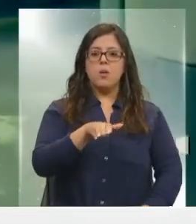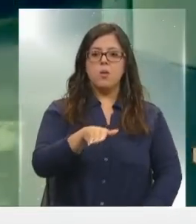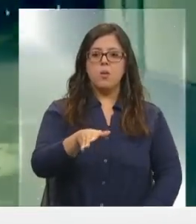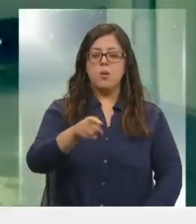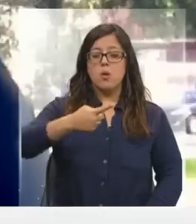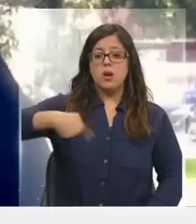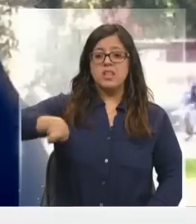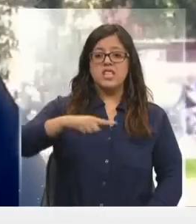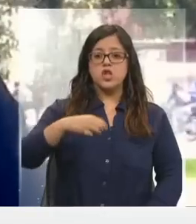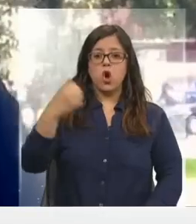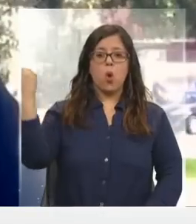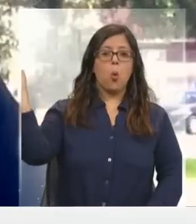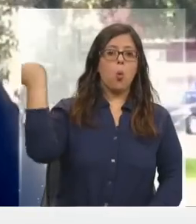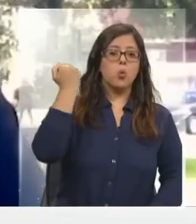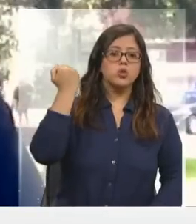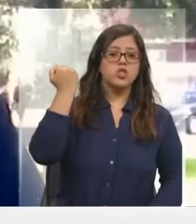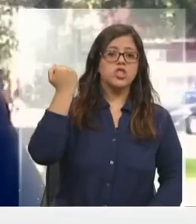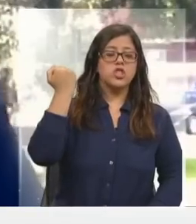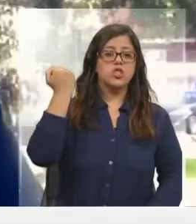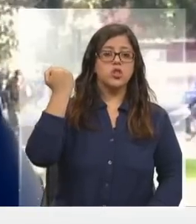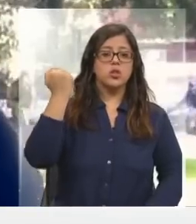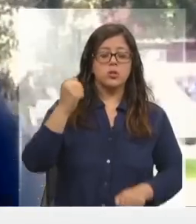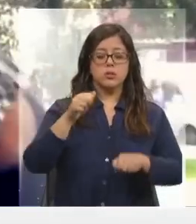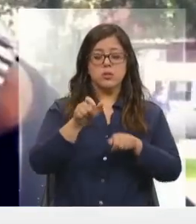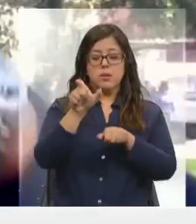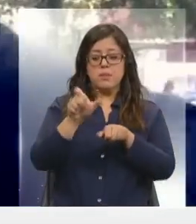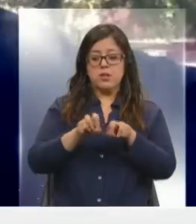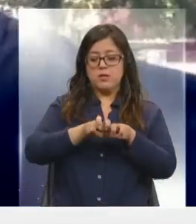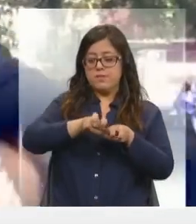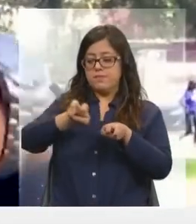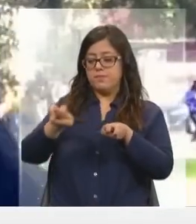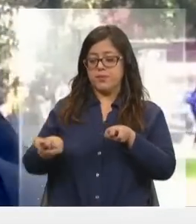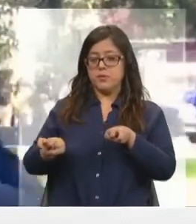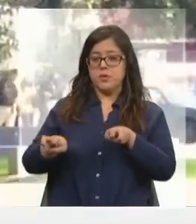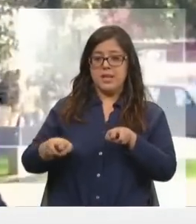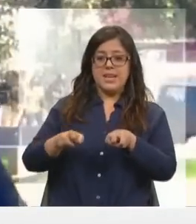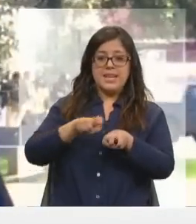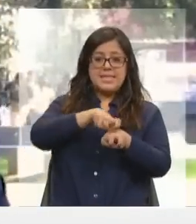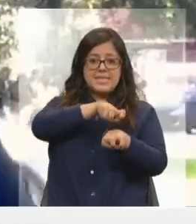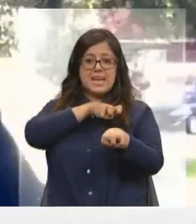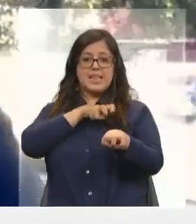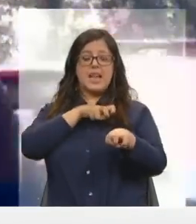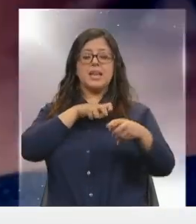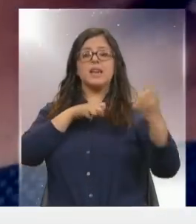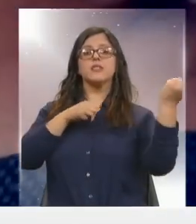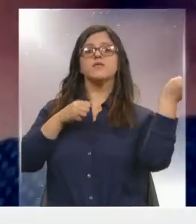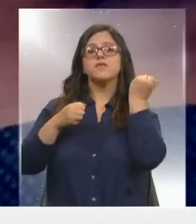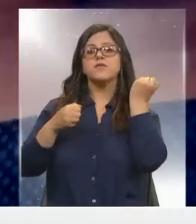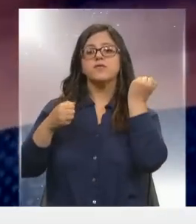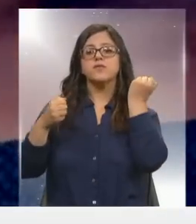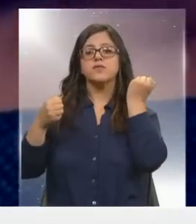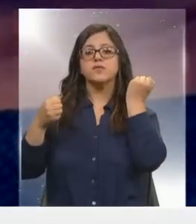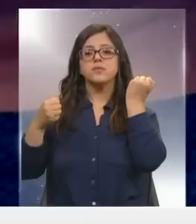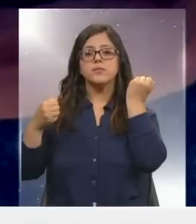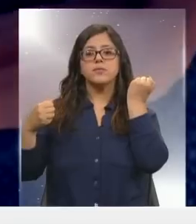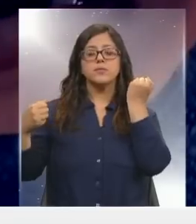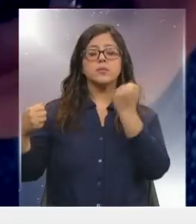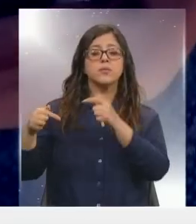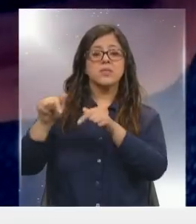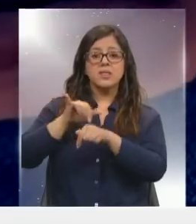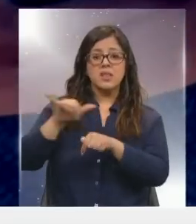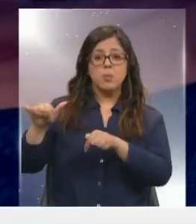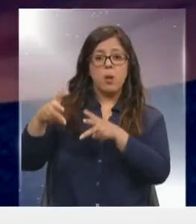interceptarme con un cuchillo, el copiloto, la persona que venía al lado y la persona que venía atrás mío me pone un cuchillo en el cuello. Luego de